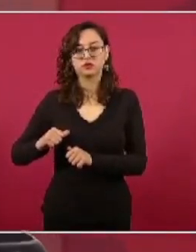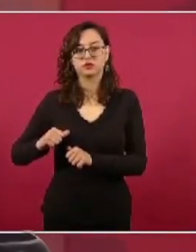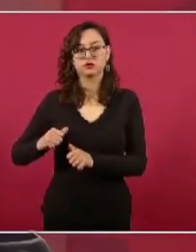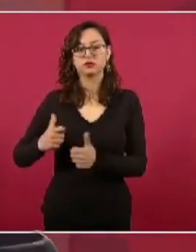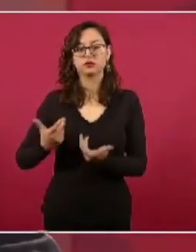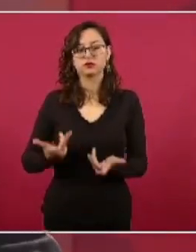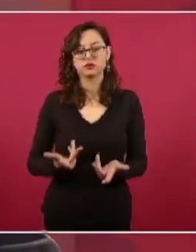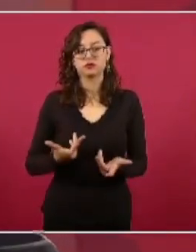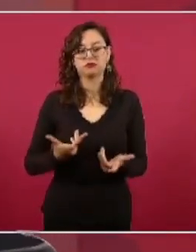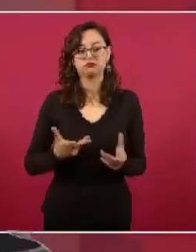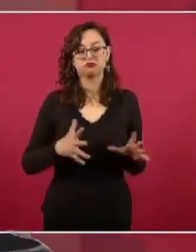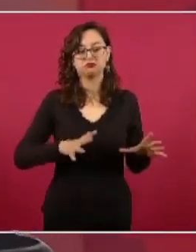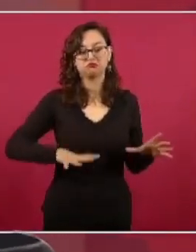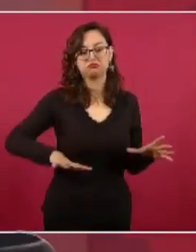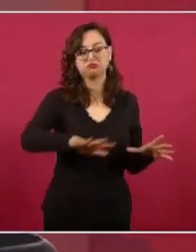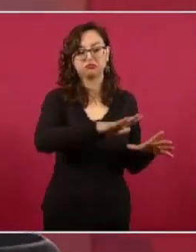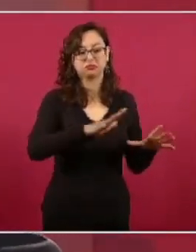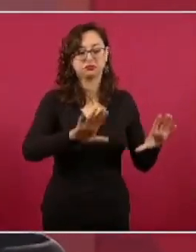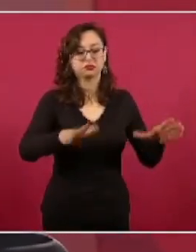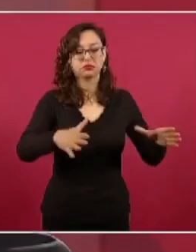sus representantes,